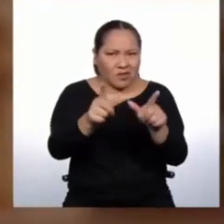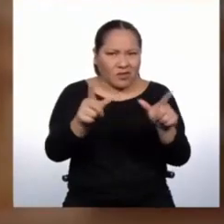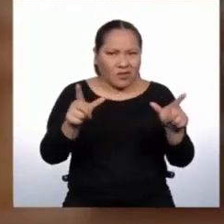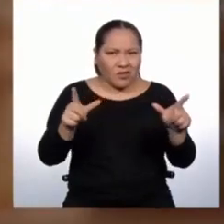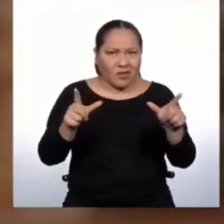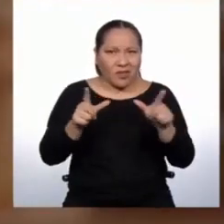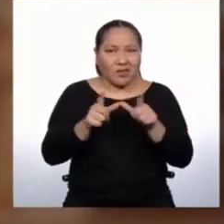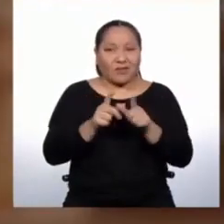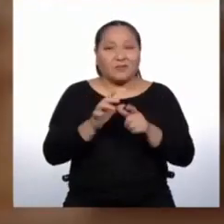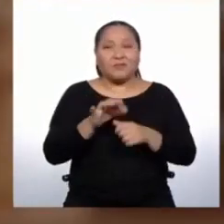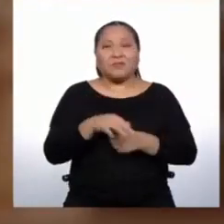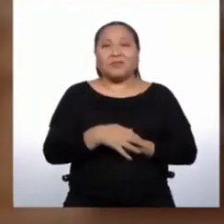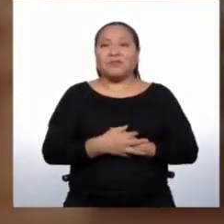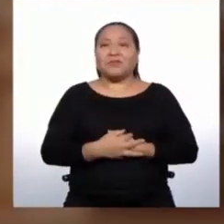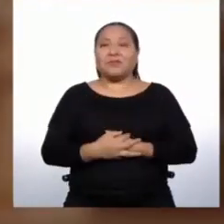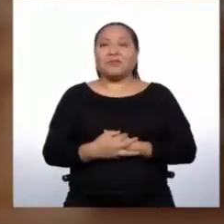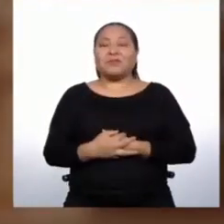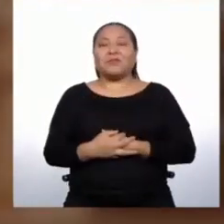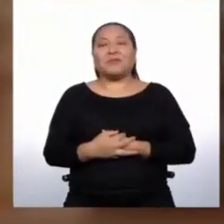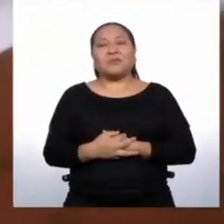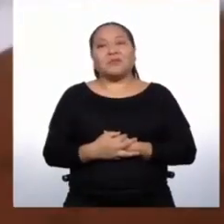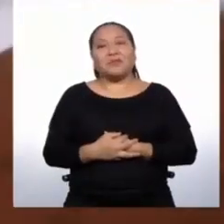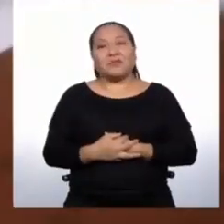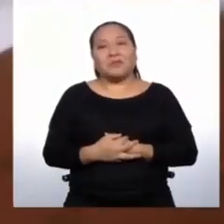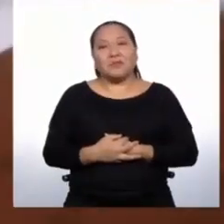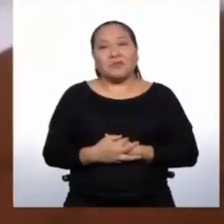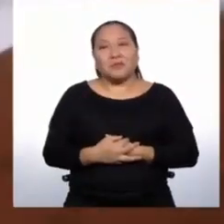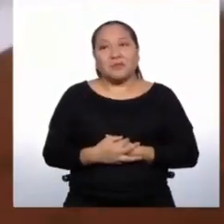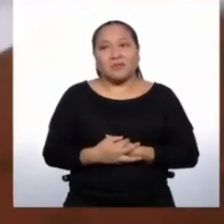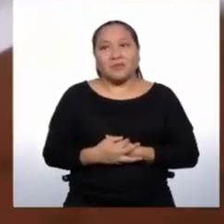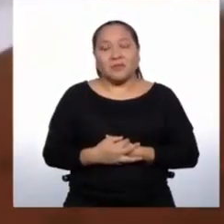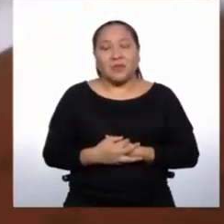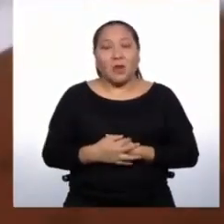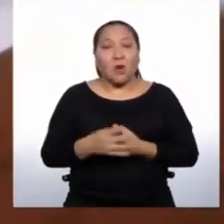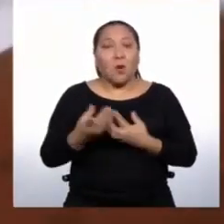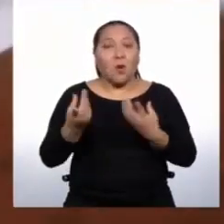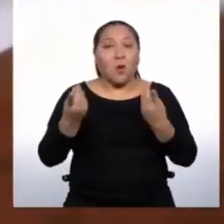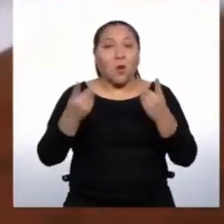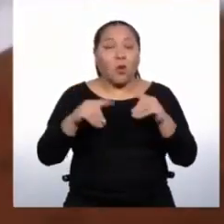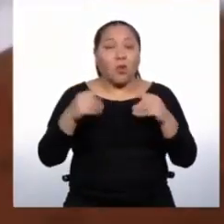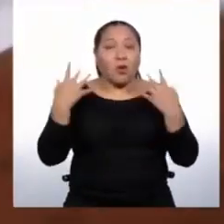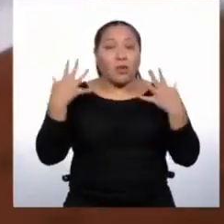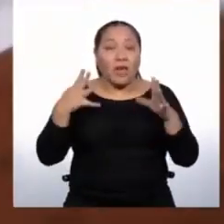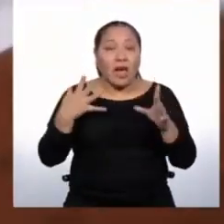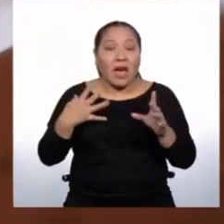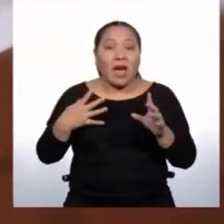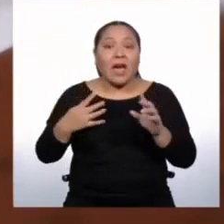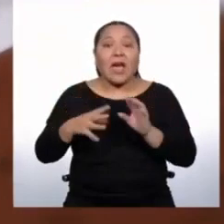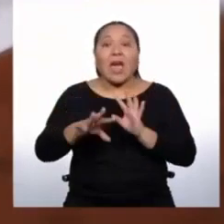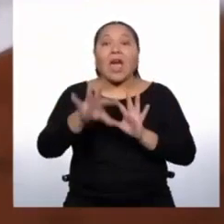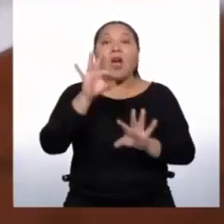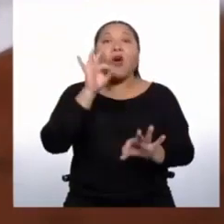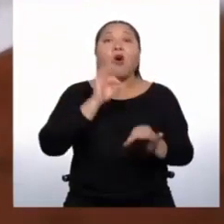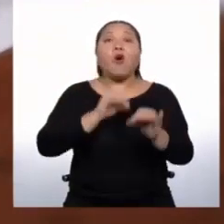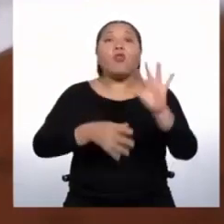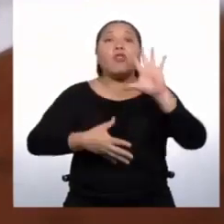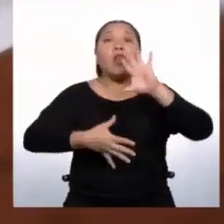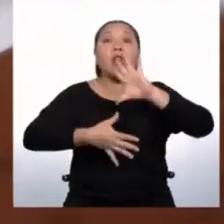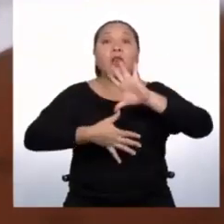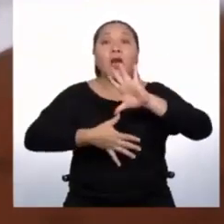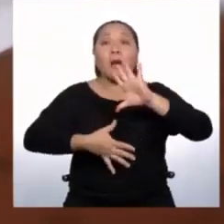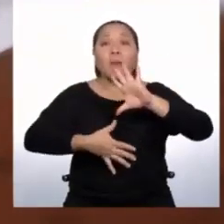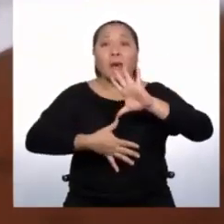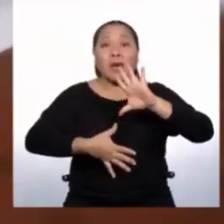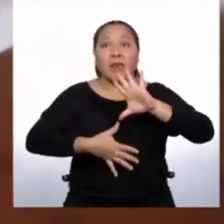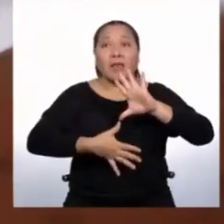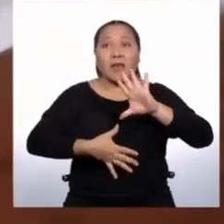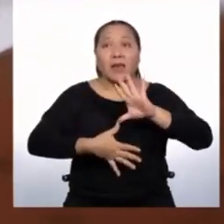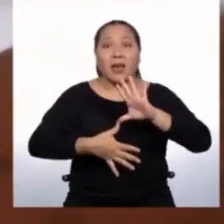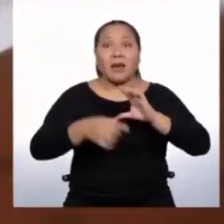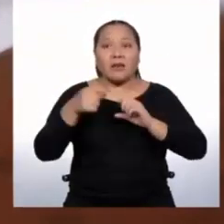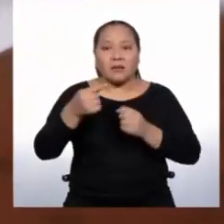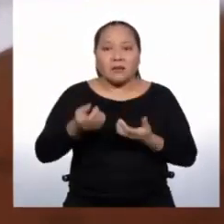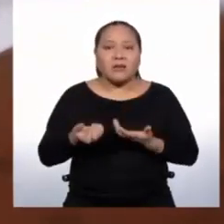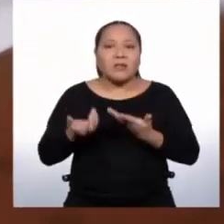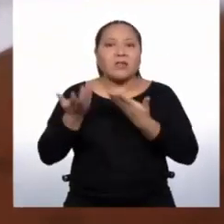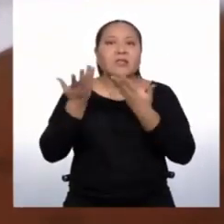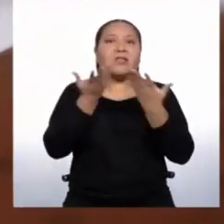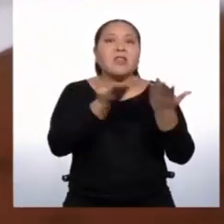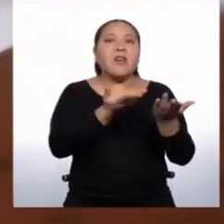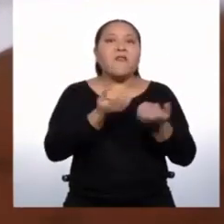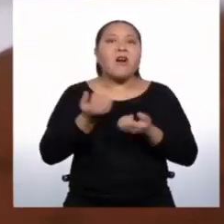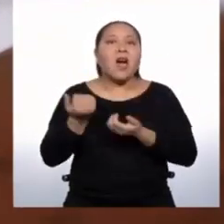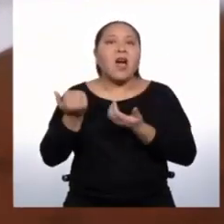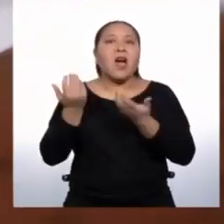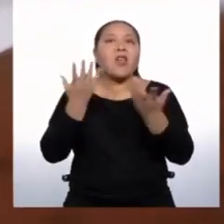islamismo. Con el descubrimiento y la conquista de América, llegó a ser pasaporte de cultura social